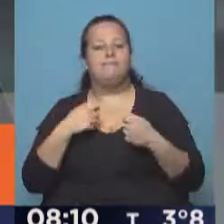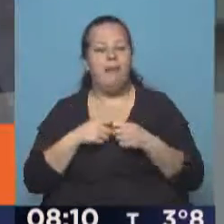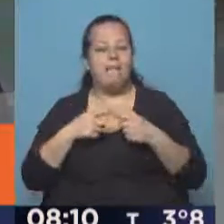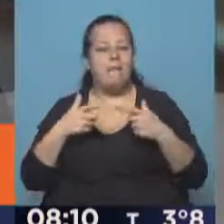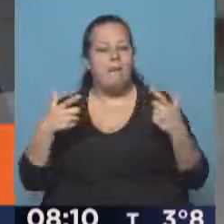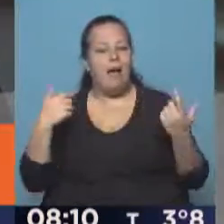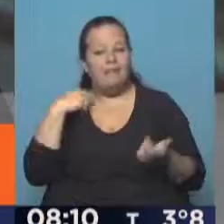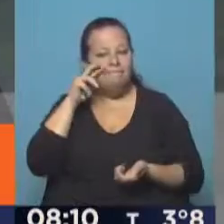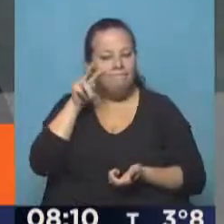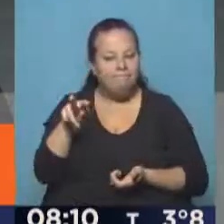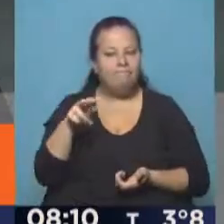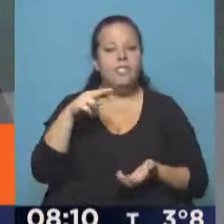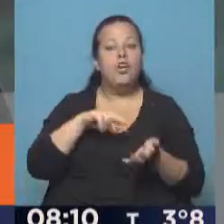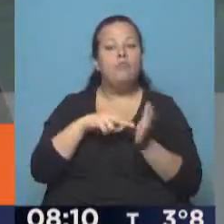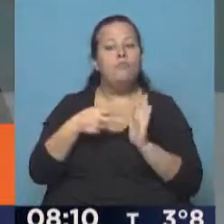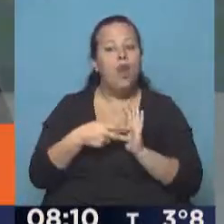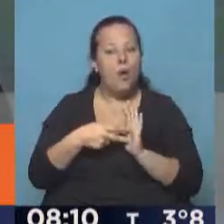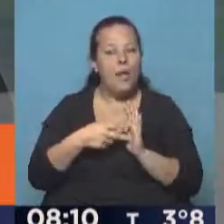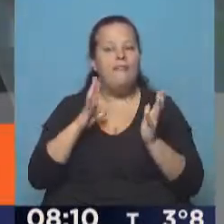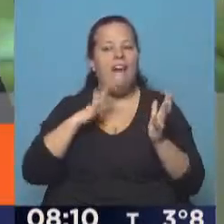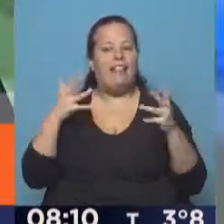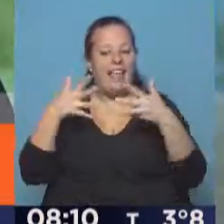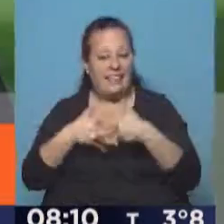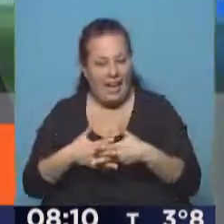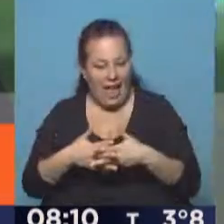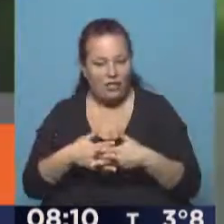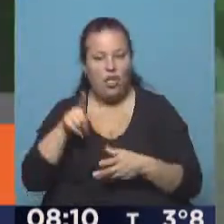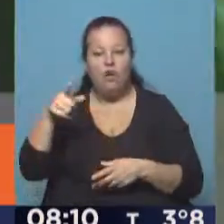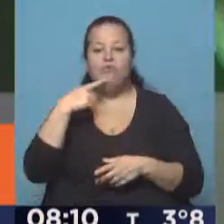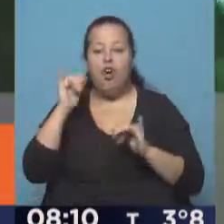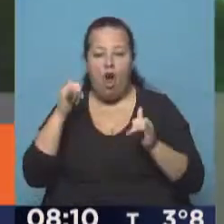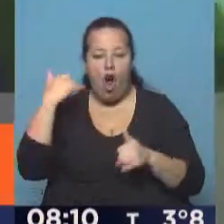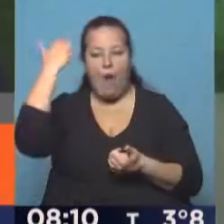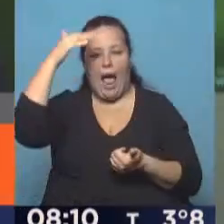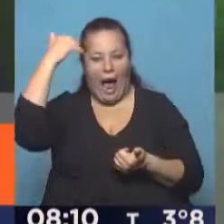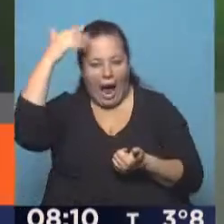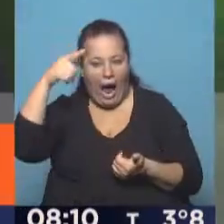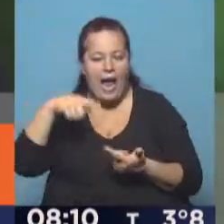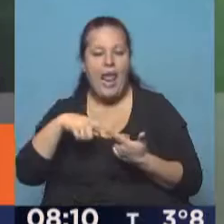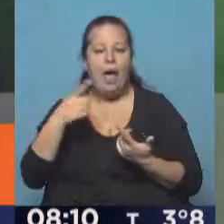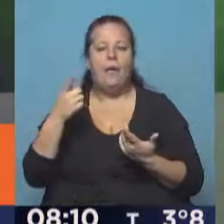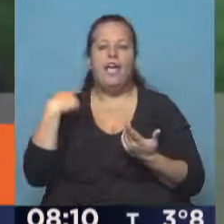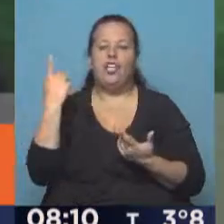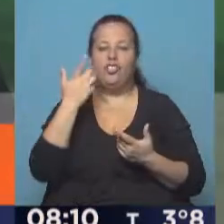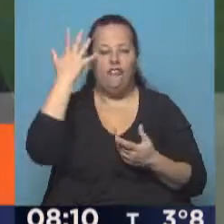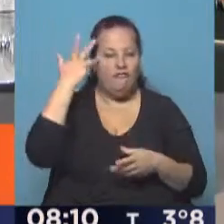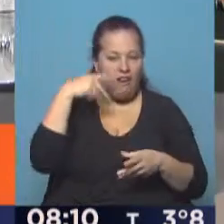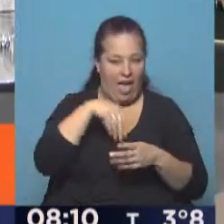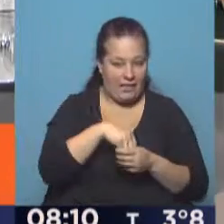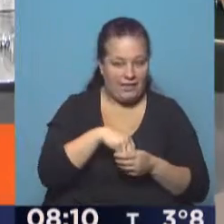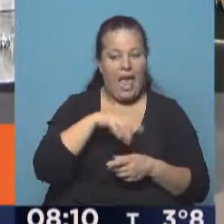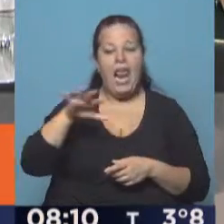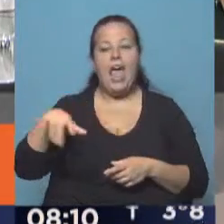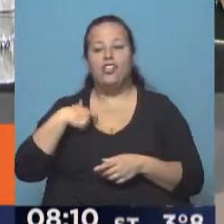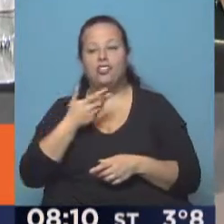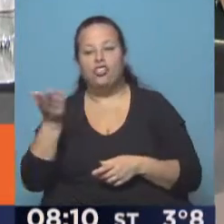están mirando el problema de la integración de estos jóvenes, árabes, en la sociedad francesa y en la